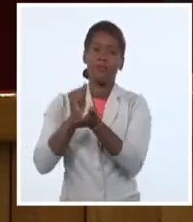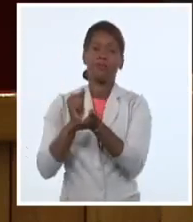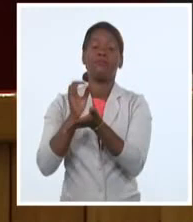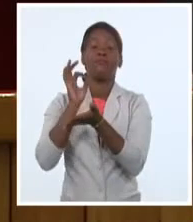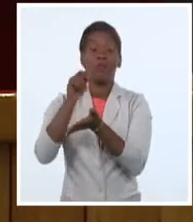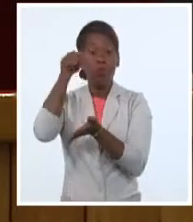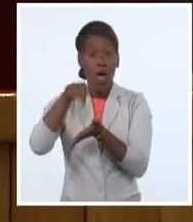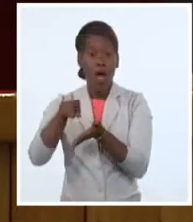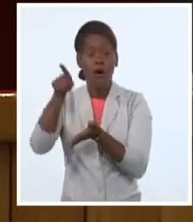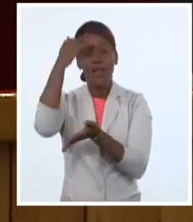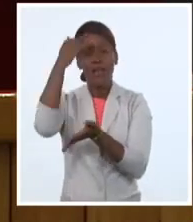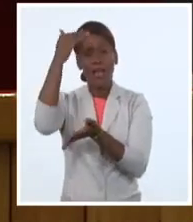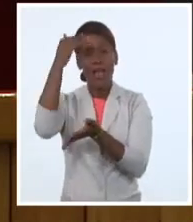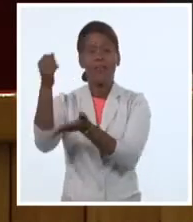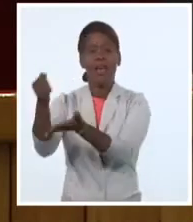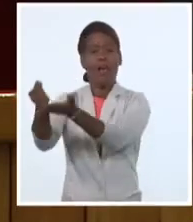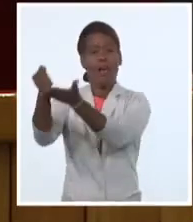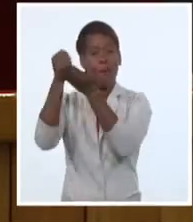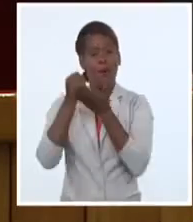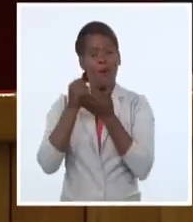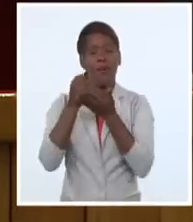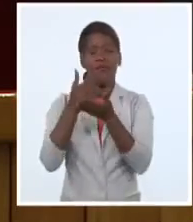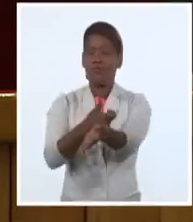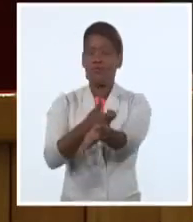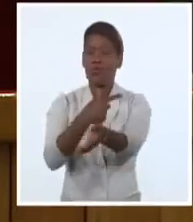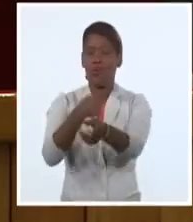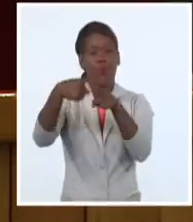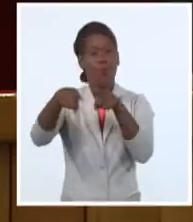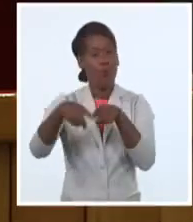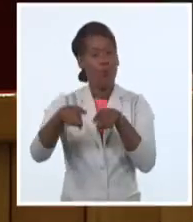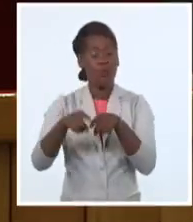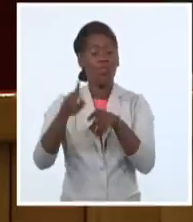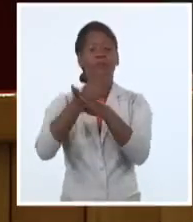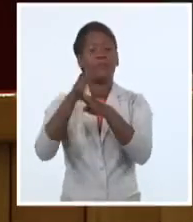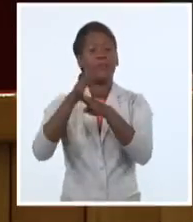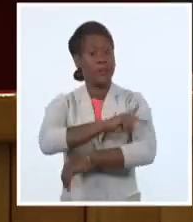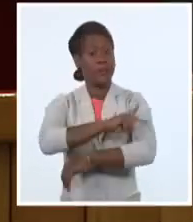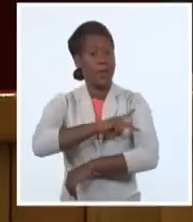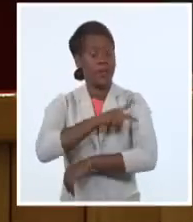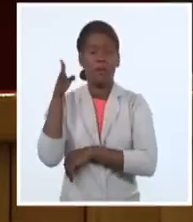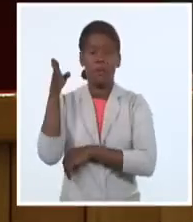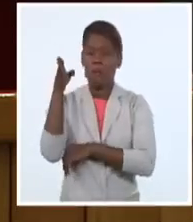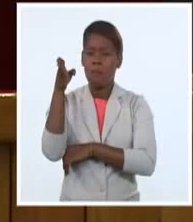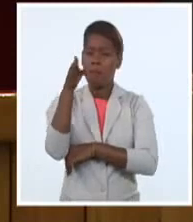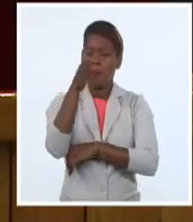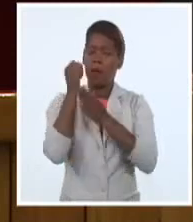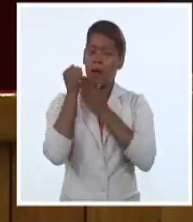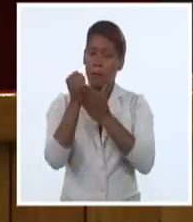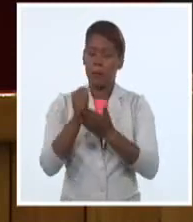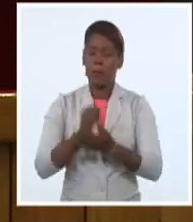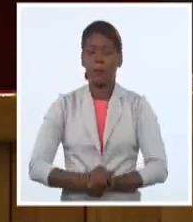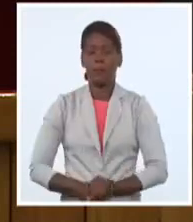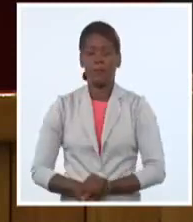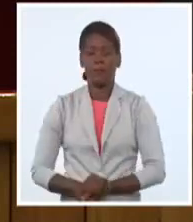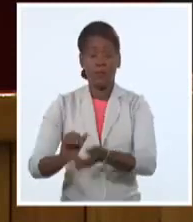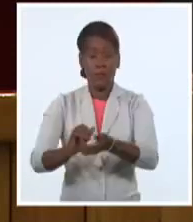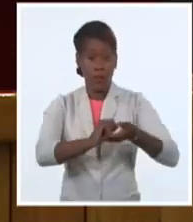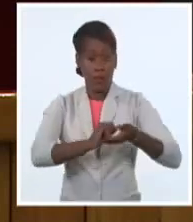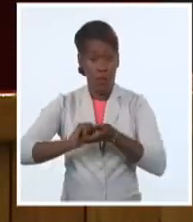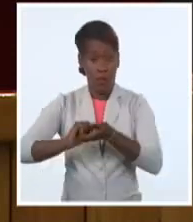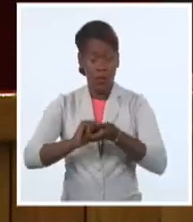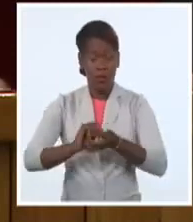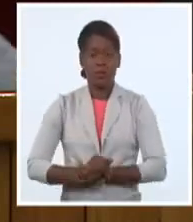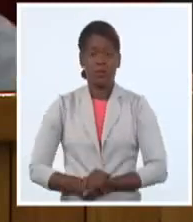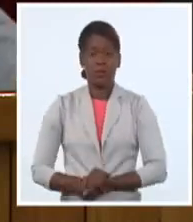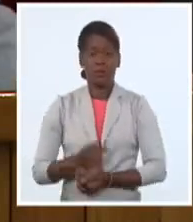han enfrentado directamente a la COVID-19 en 40 naciones. Compatriotas, me he permitido insistir en los